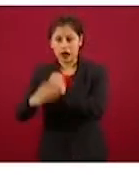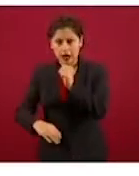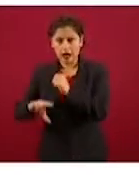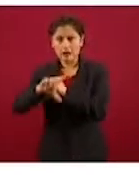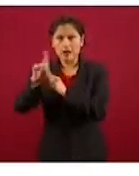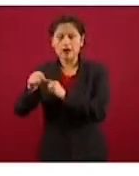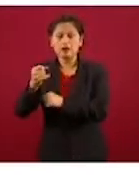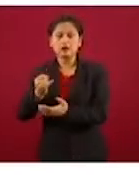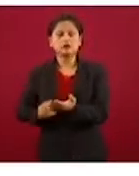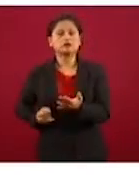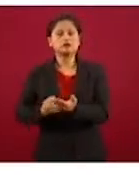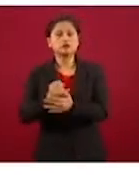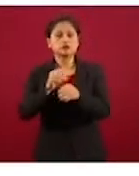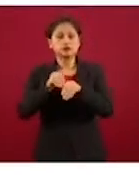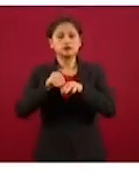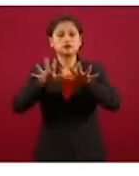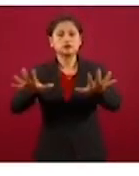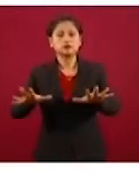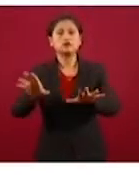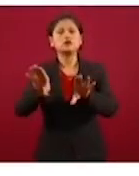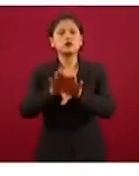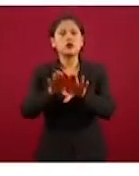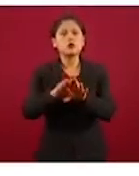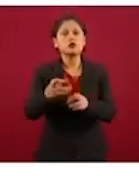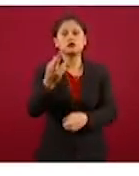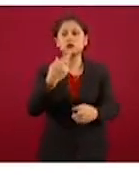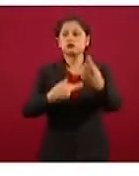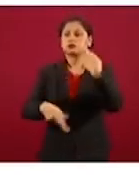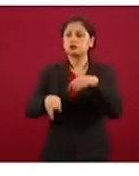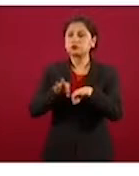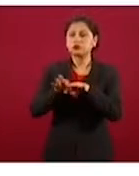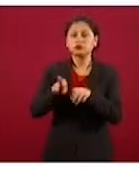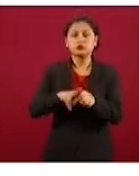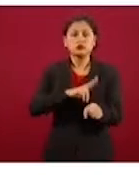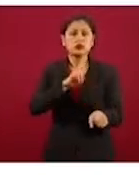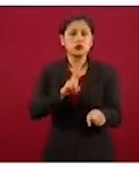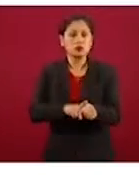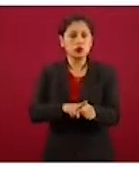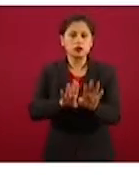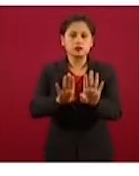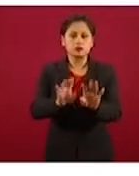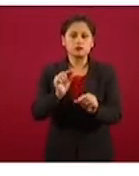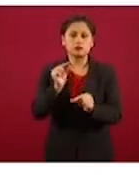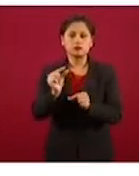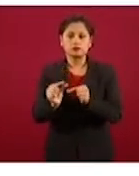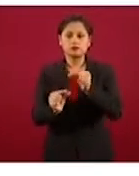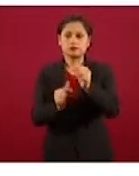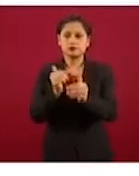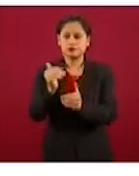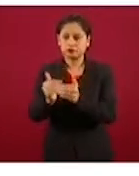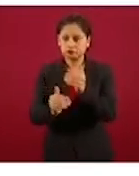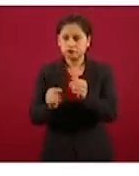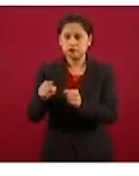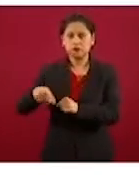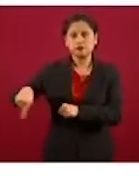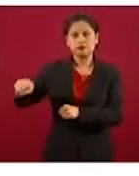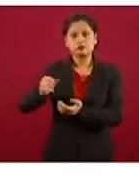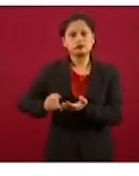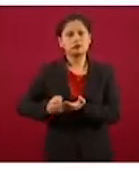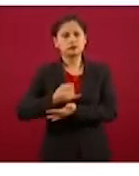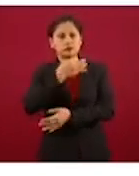económicas y sociales en toda la población aquí también es importante recordar que las medidas